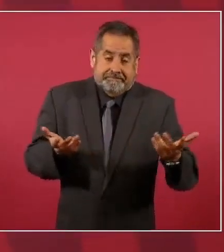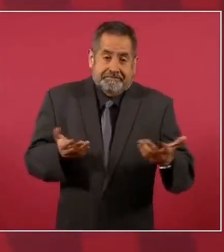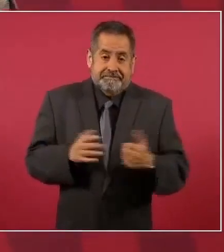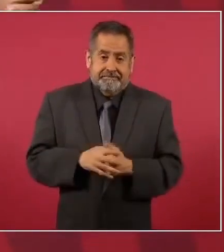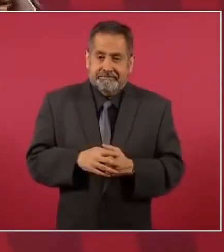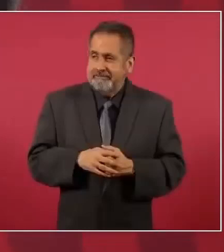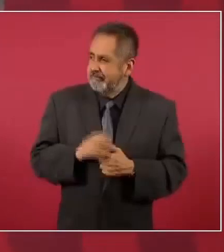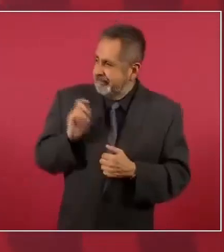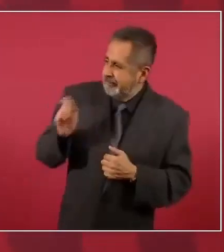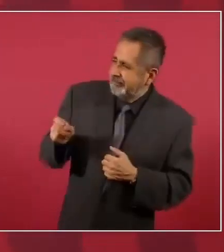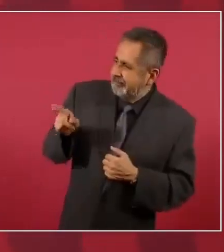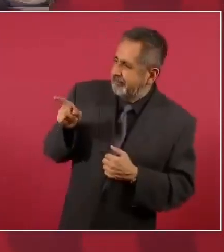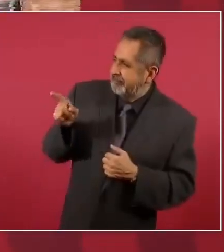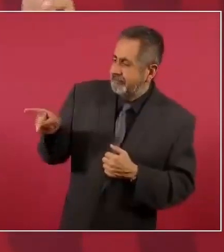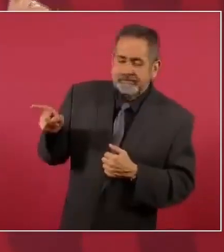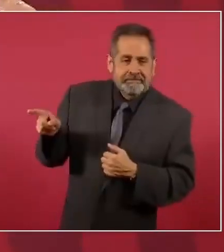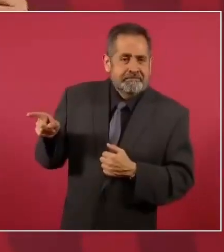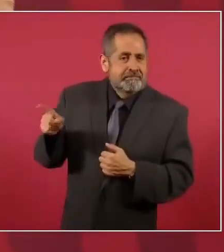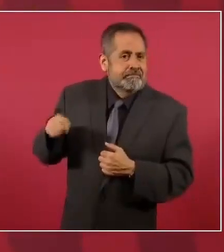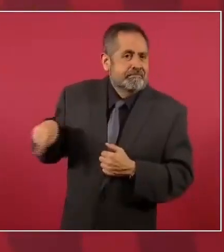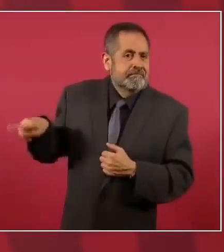el que el papel